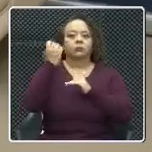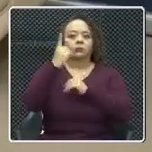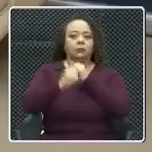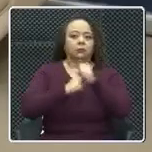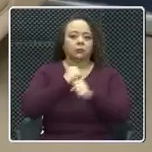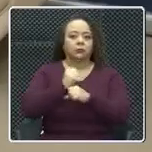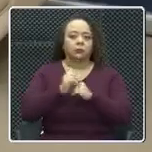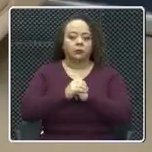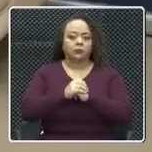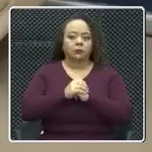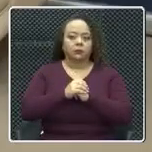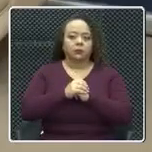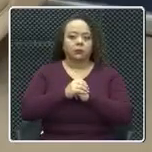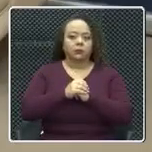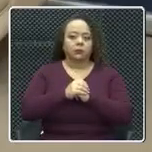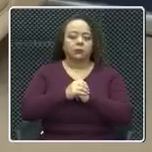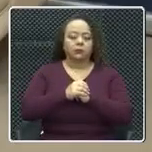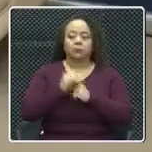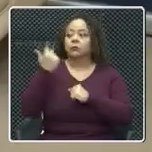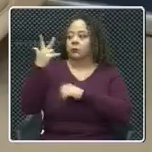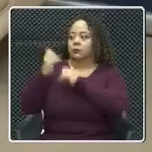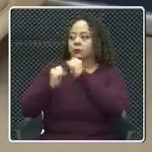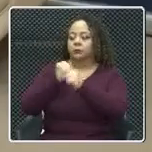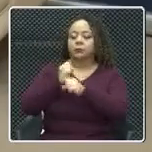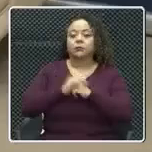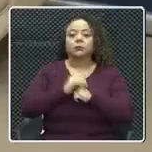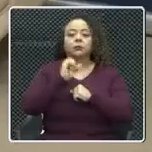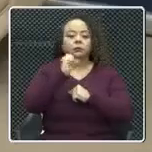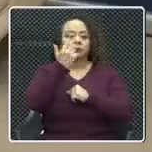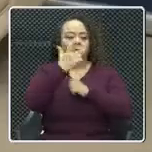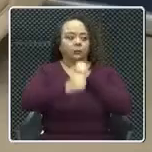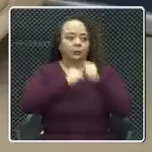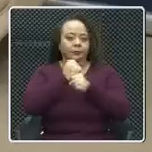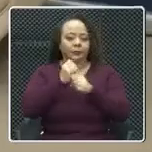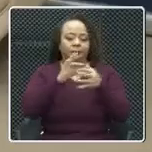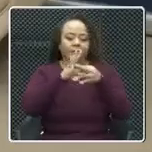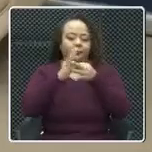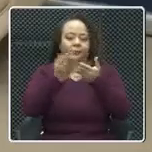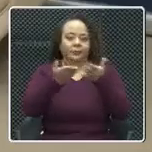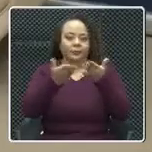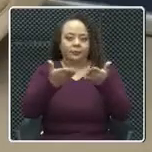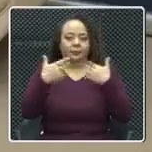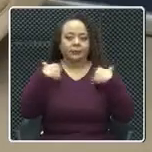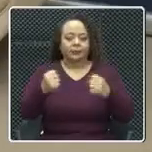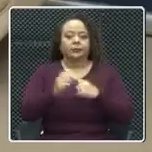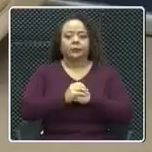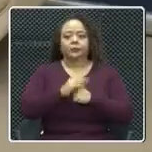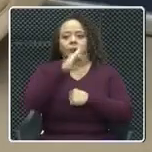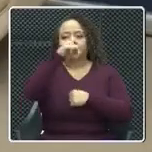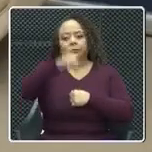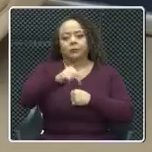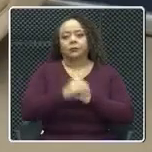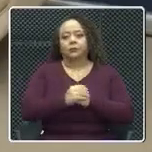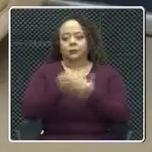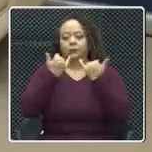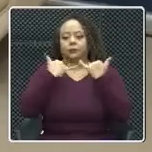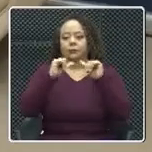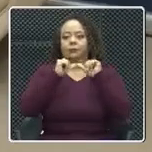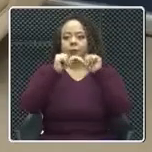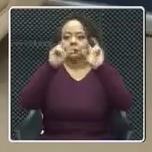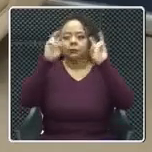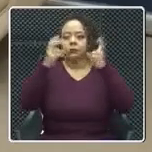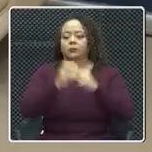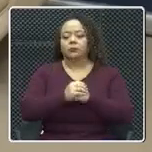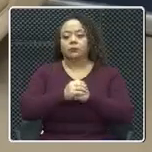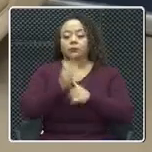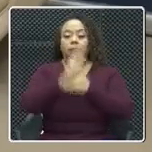años de estar funcionando, 13 años de estar funcionando a nivel de la red de servicios de salud. Y hoy en día, pues todavía sigue siendo un tema,